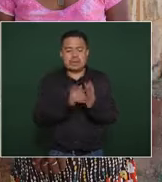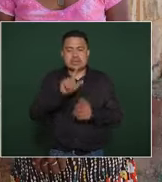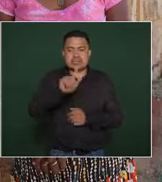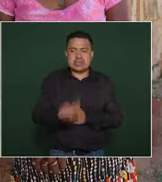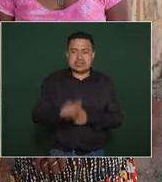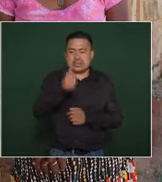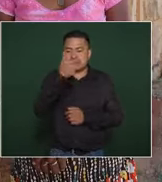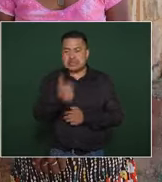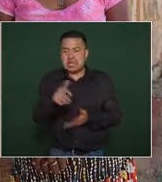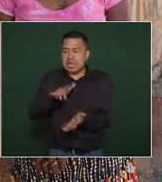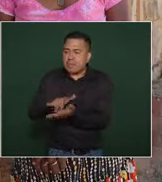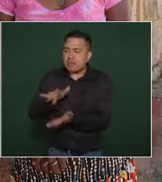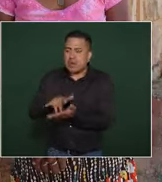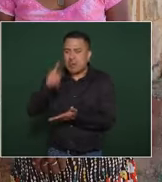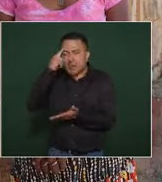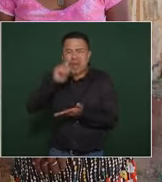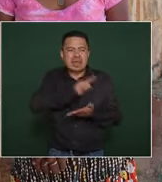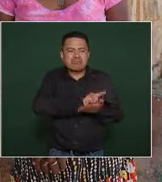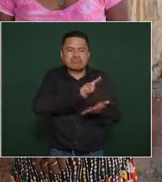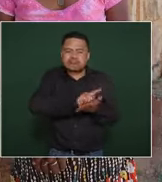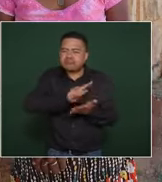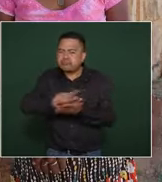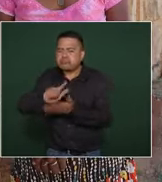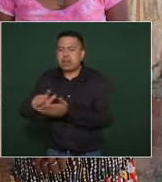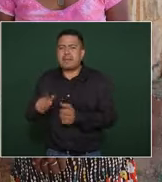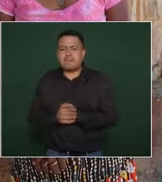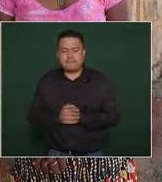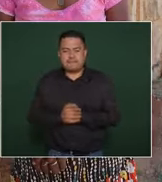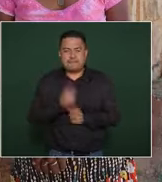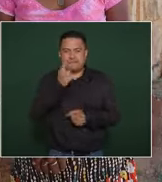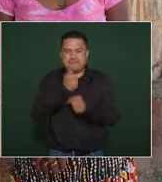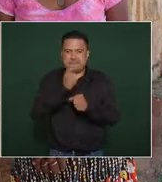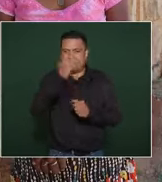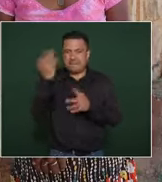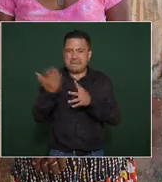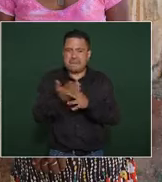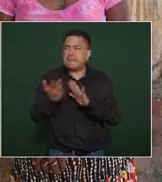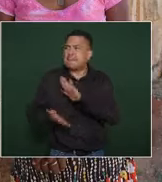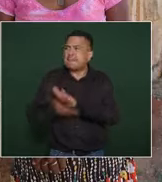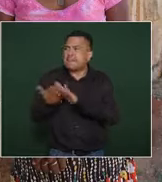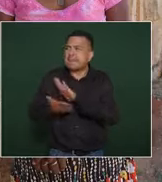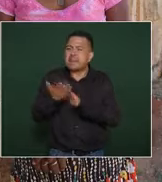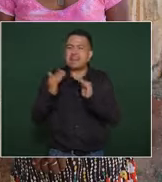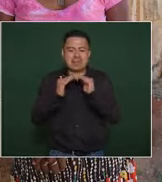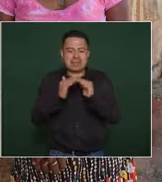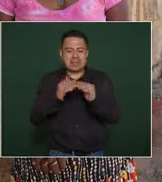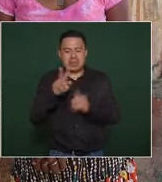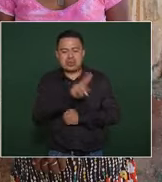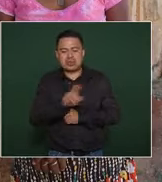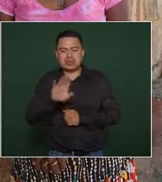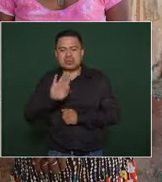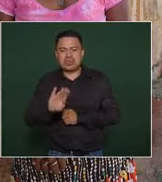301,076 apoyos de limpieza. La primer parte de reconstrucción de las viviendas,